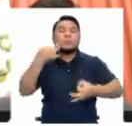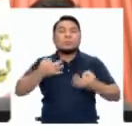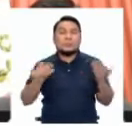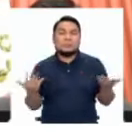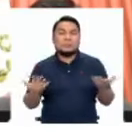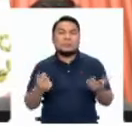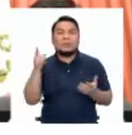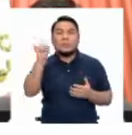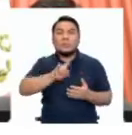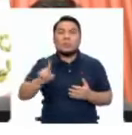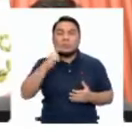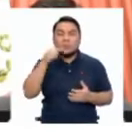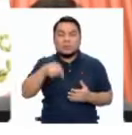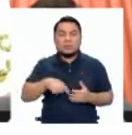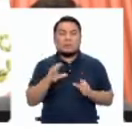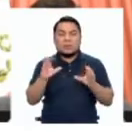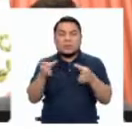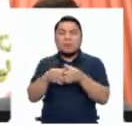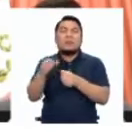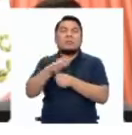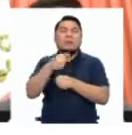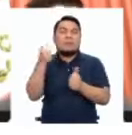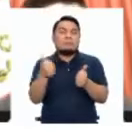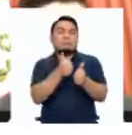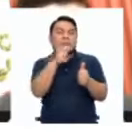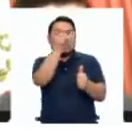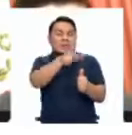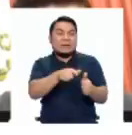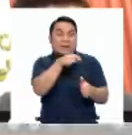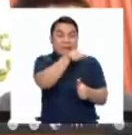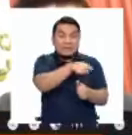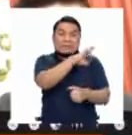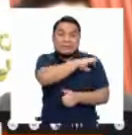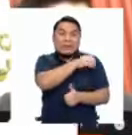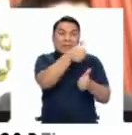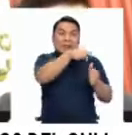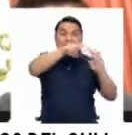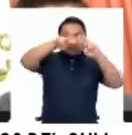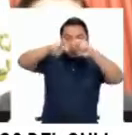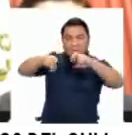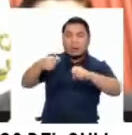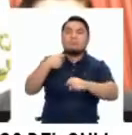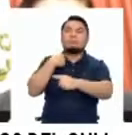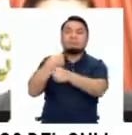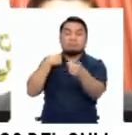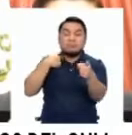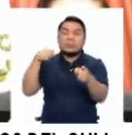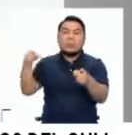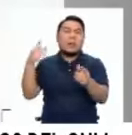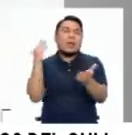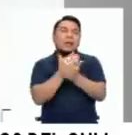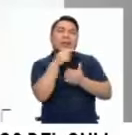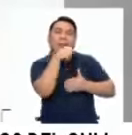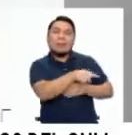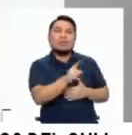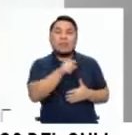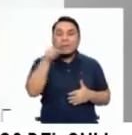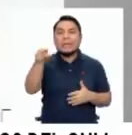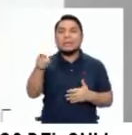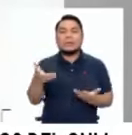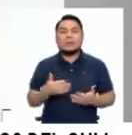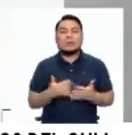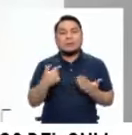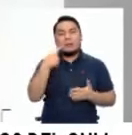que utilizan esta subcomisión para perseguir a quienes investigan a personas comprometidas en graves hechos de corrupción. Por su parte,